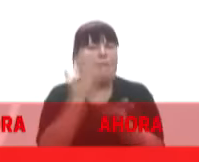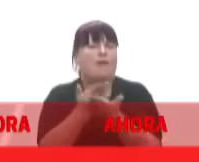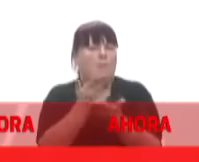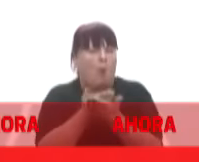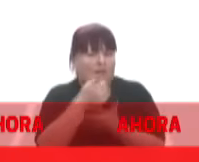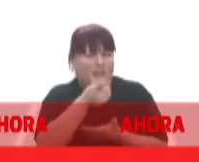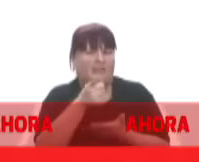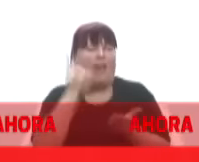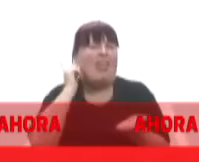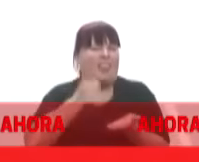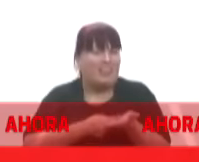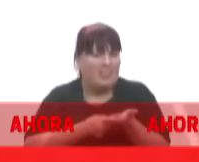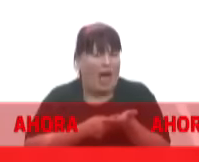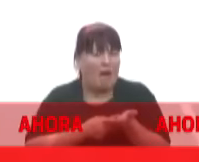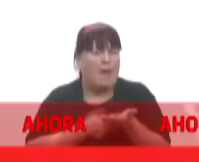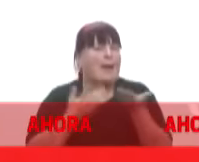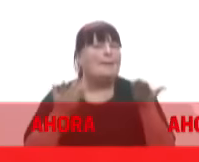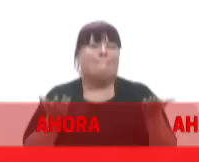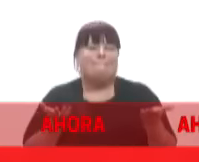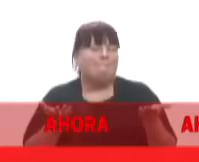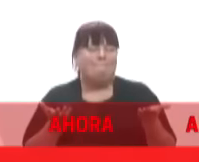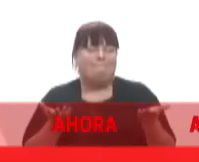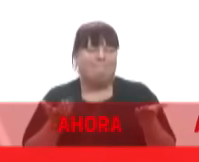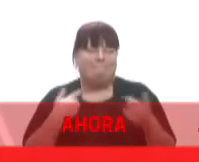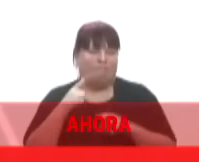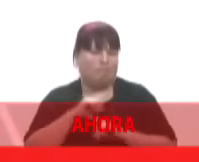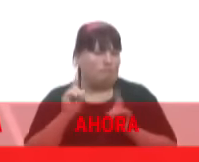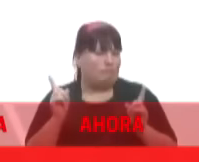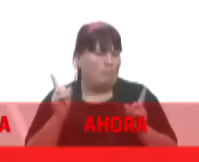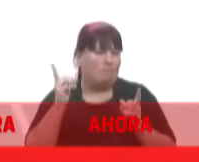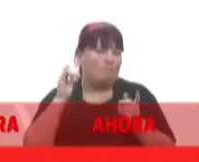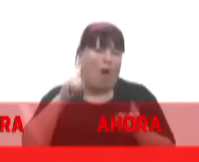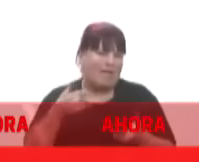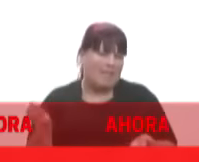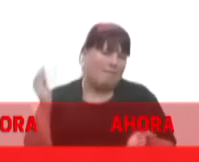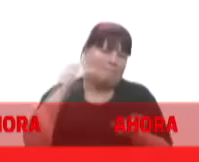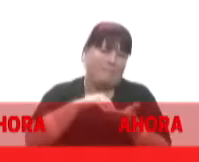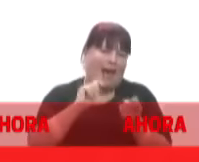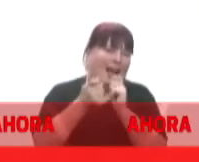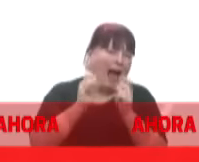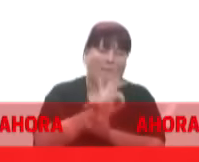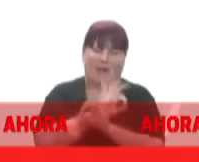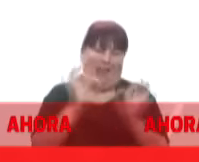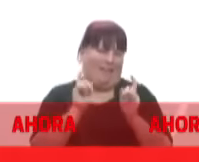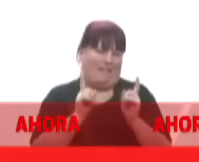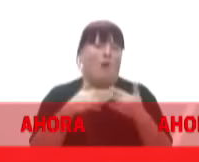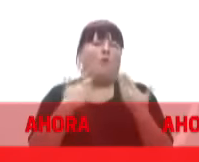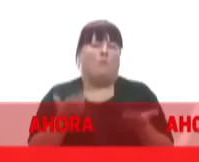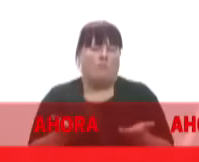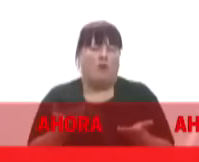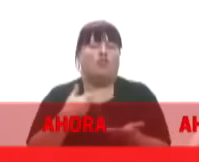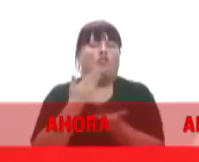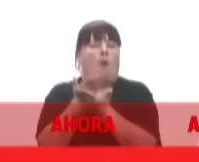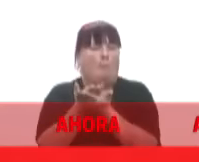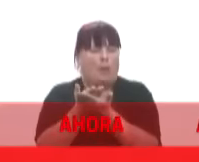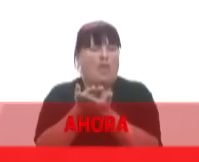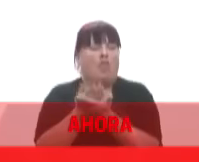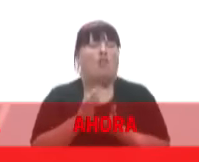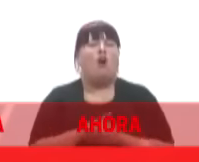hizo en el dictamen, pero no vamos a aceptar ninguna modificación, motivo por el cual solicito